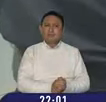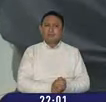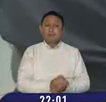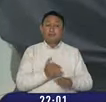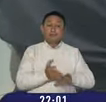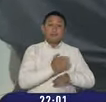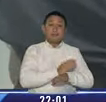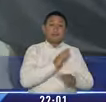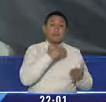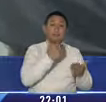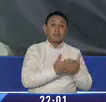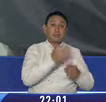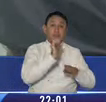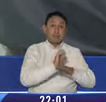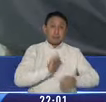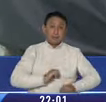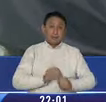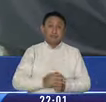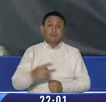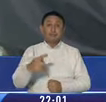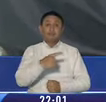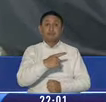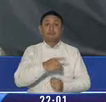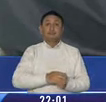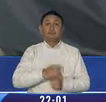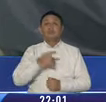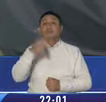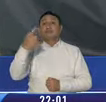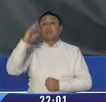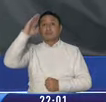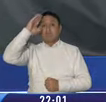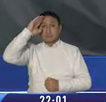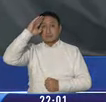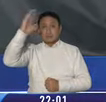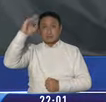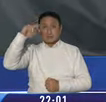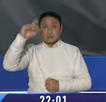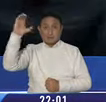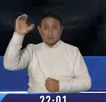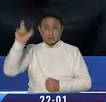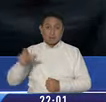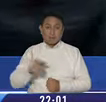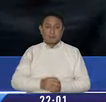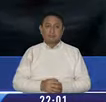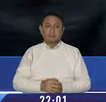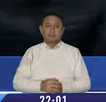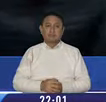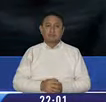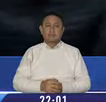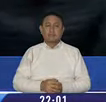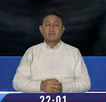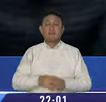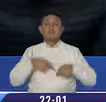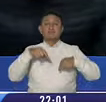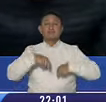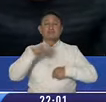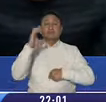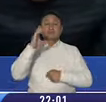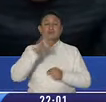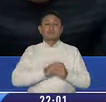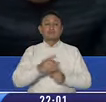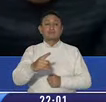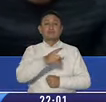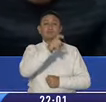su llegada a territorio nacional, Cáceres estuvo en poder de migración colombiana. Se expulsa del territorio colombiano al